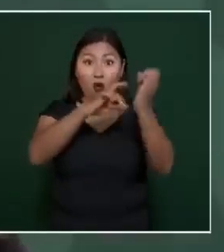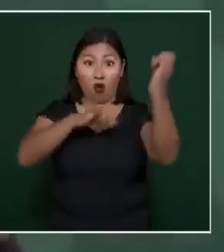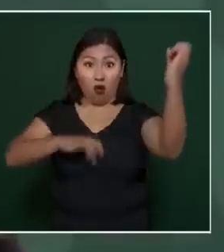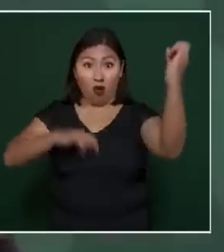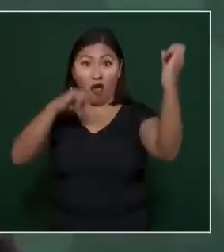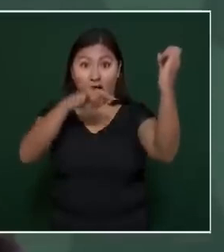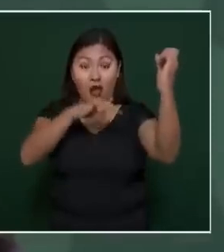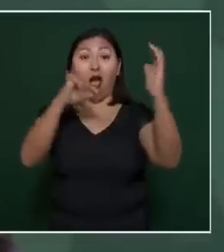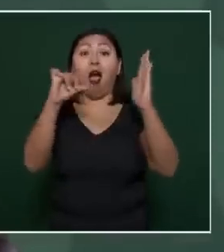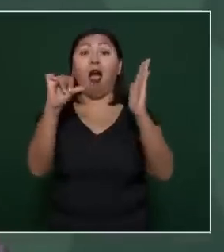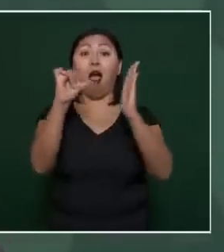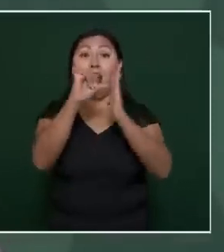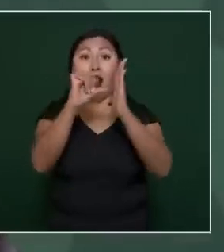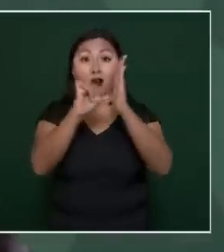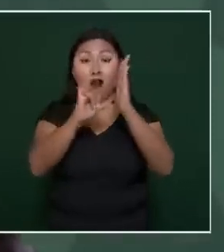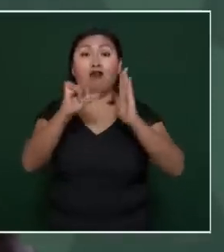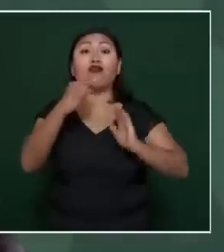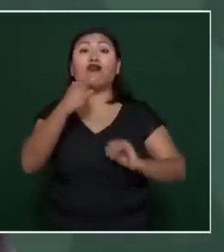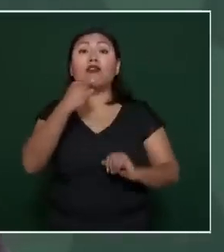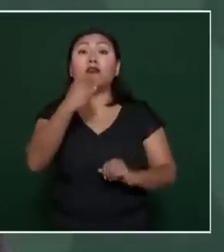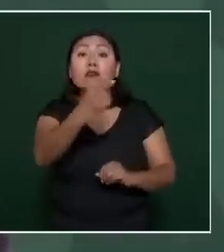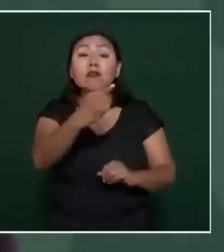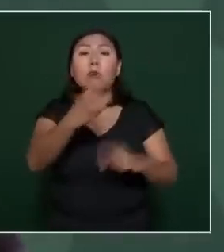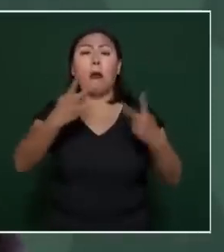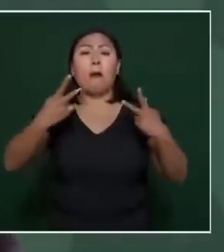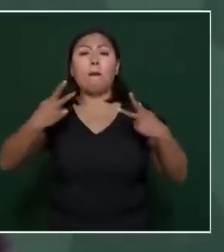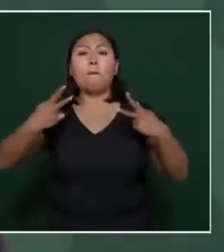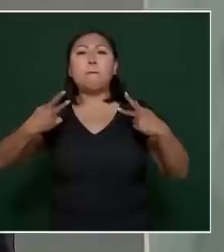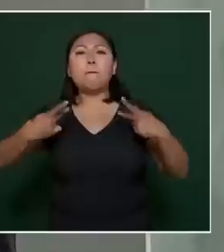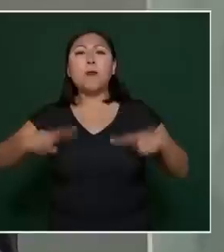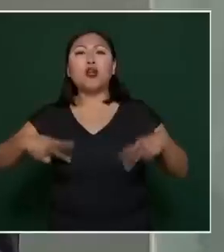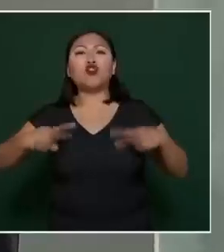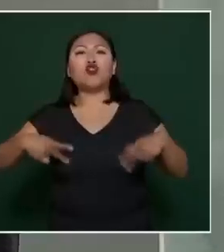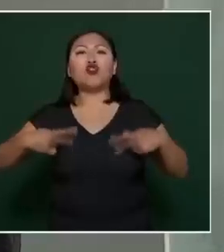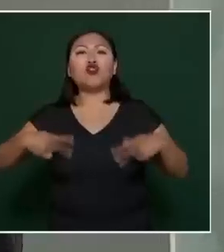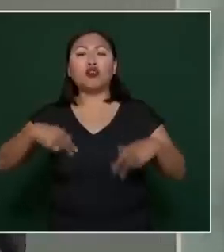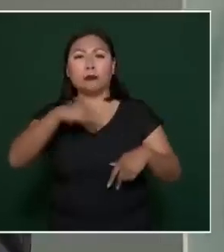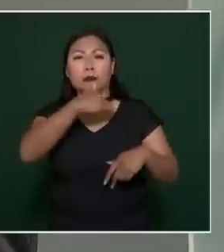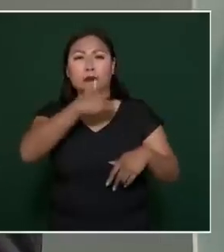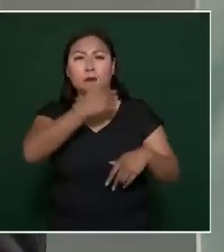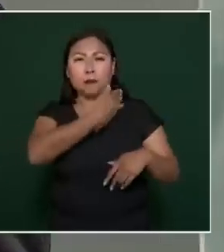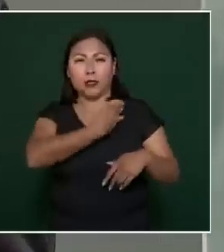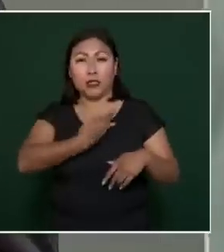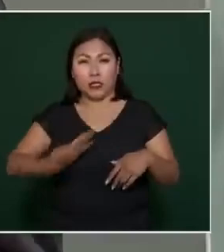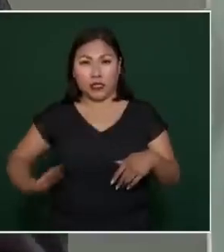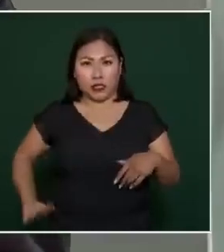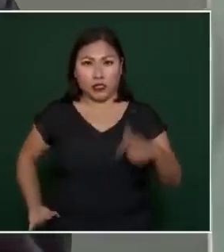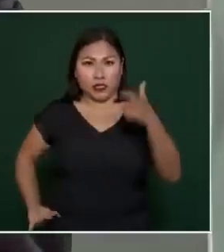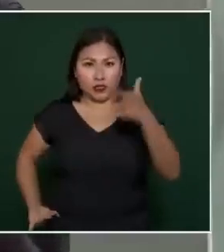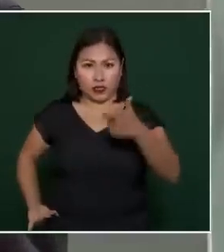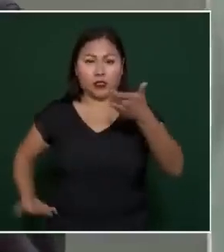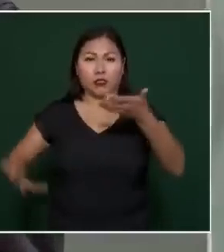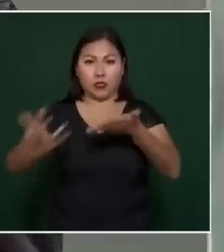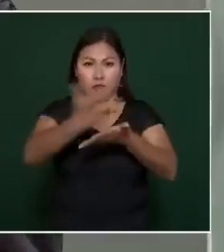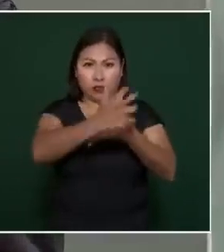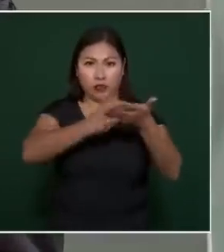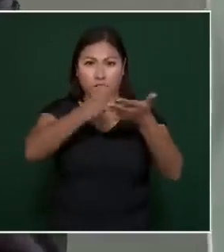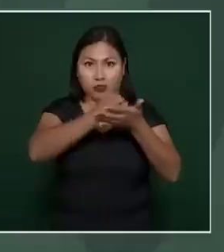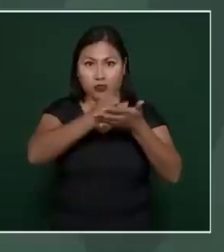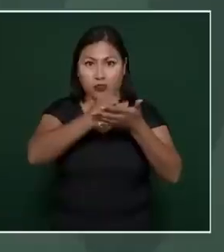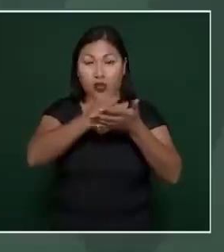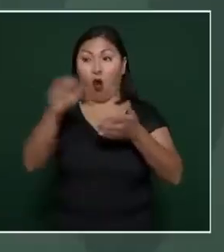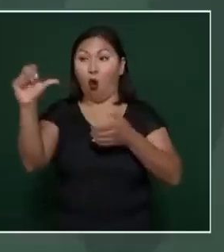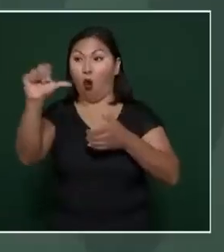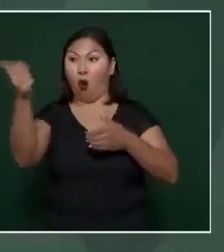nadie puede ganar más que lo que gana el presidente de la República. Está en la Constitución y ellos